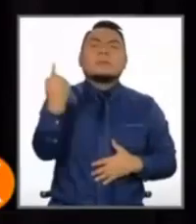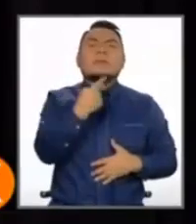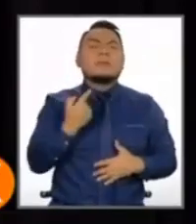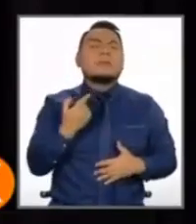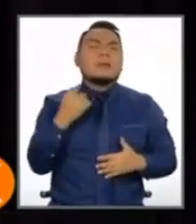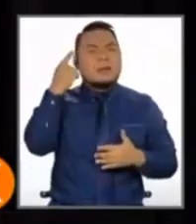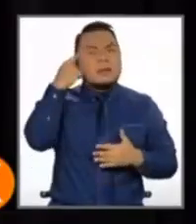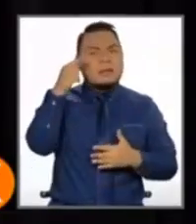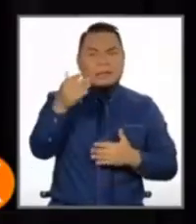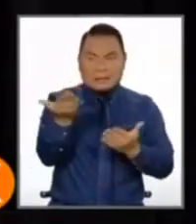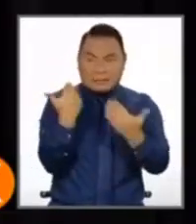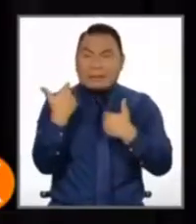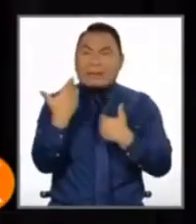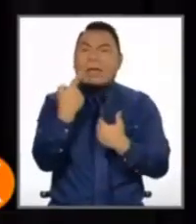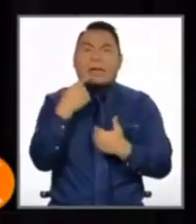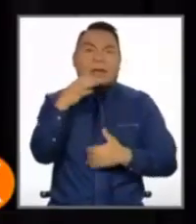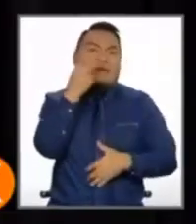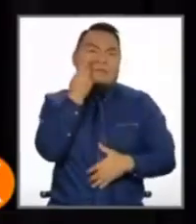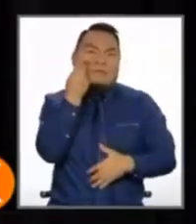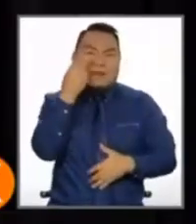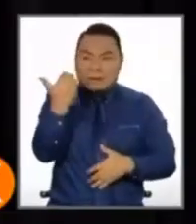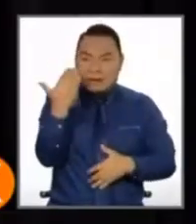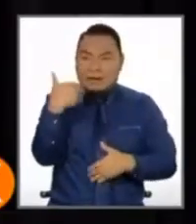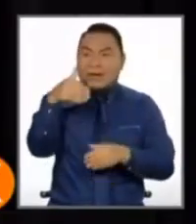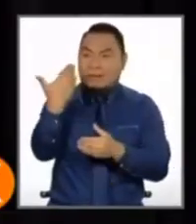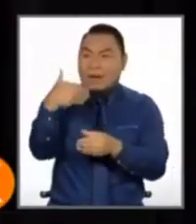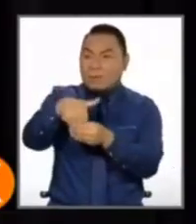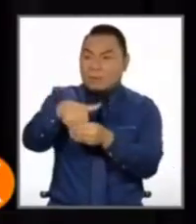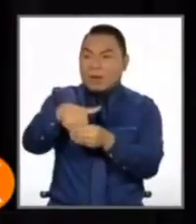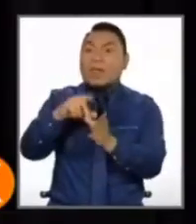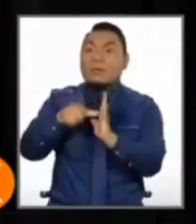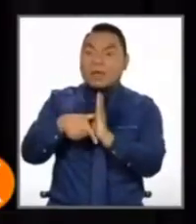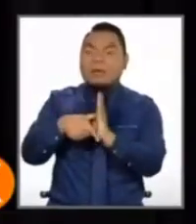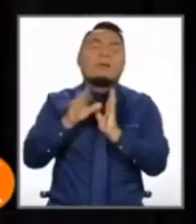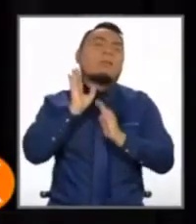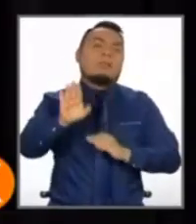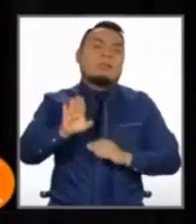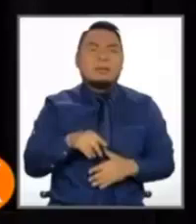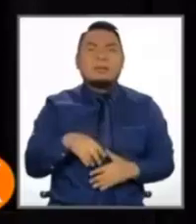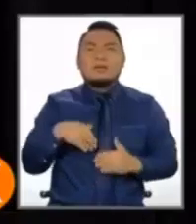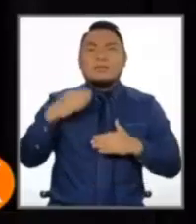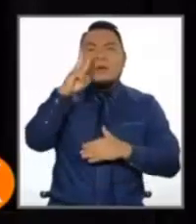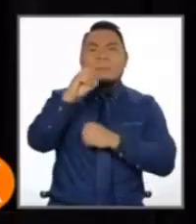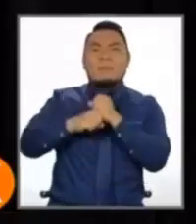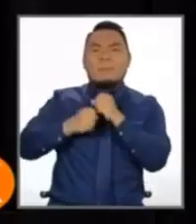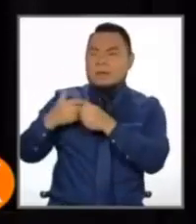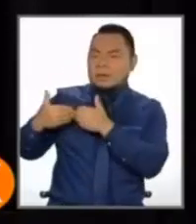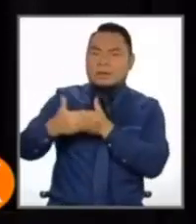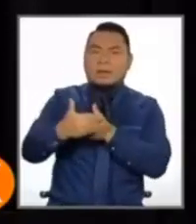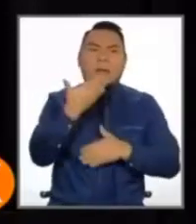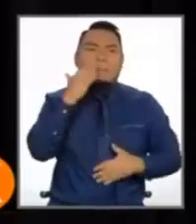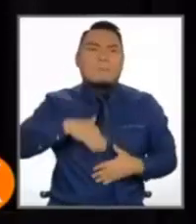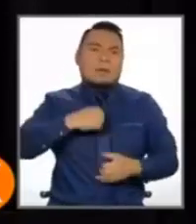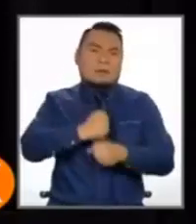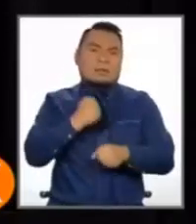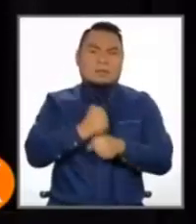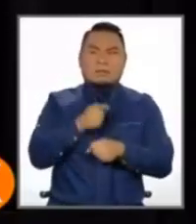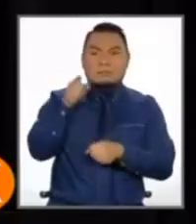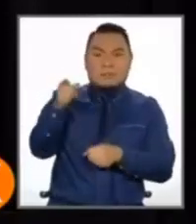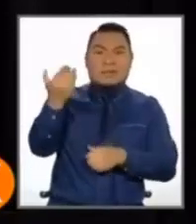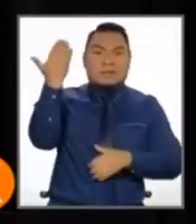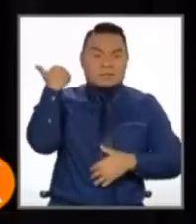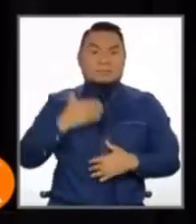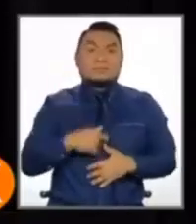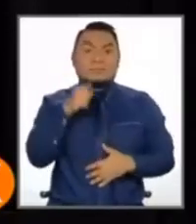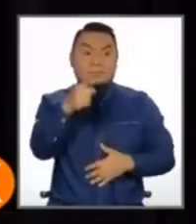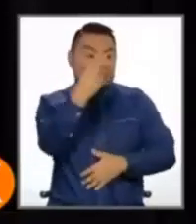nos utilicen para tratarnos y darnos la espalda, como en más de 20 años lo ha hecho una pésima gestión. Si